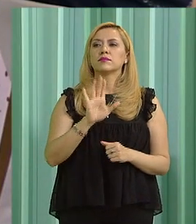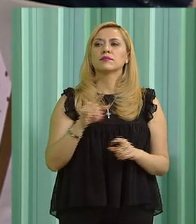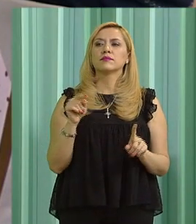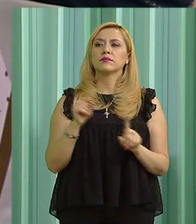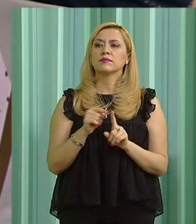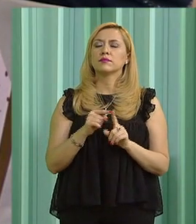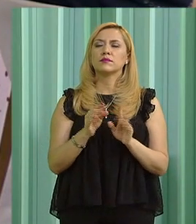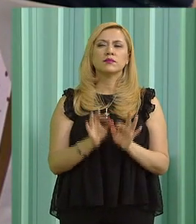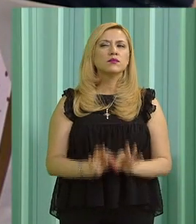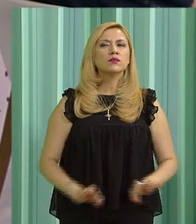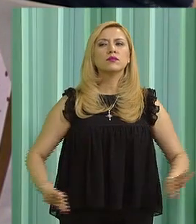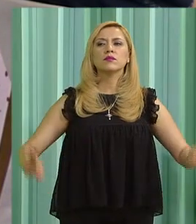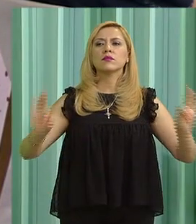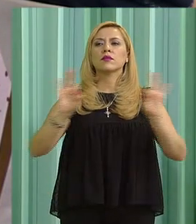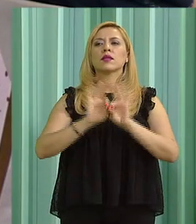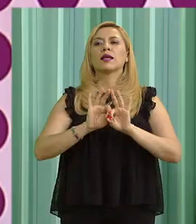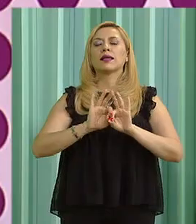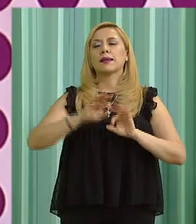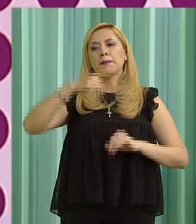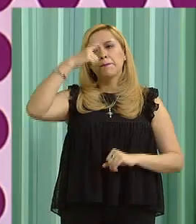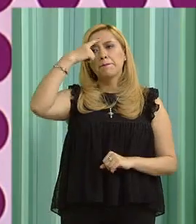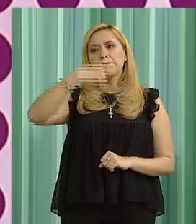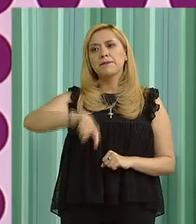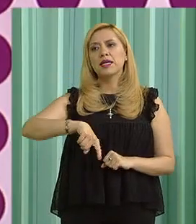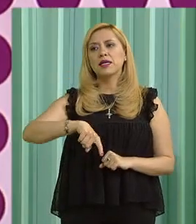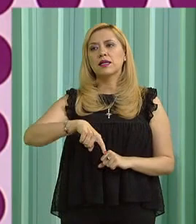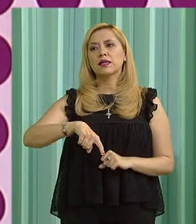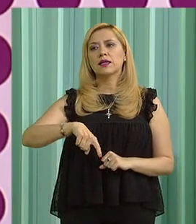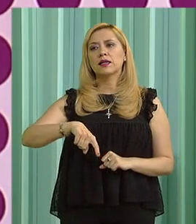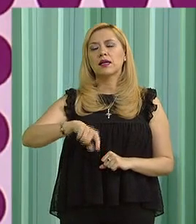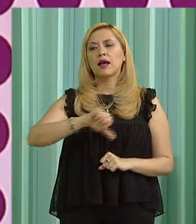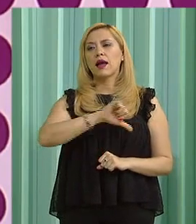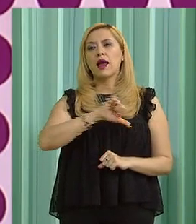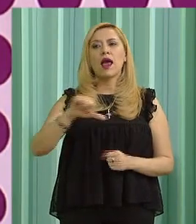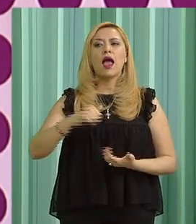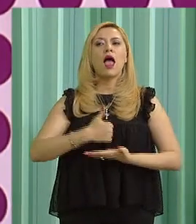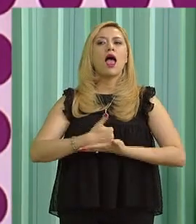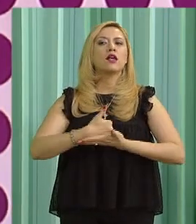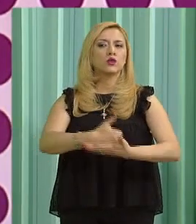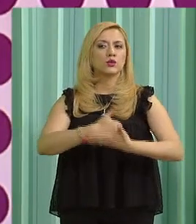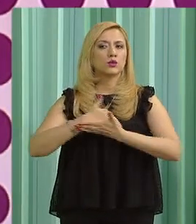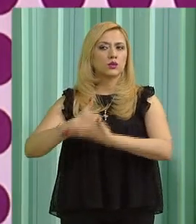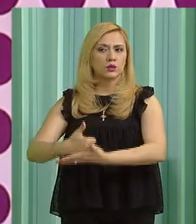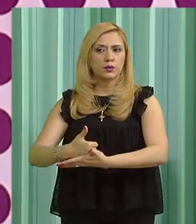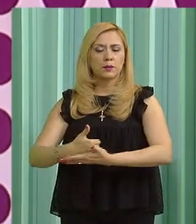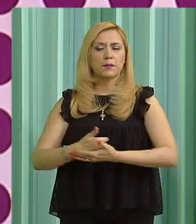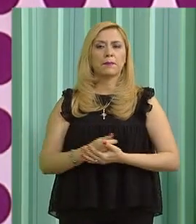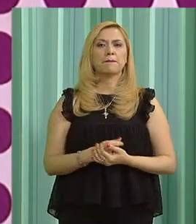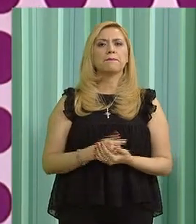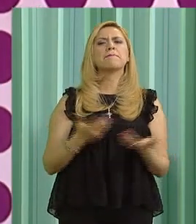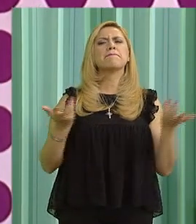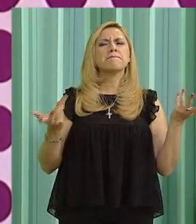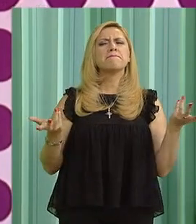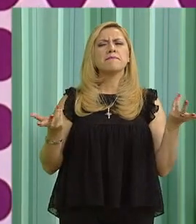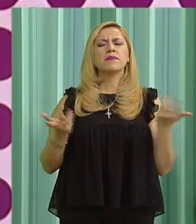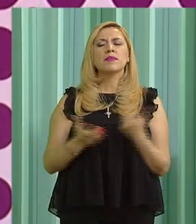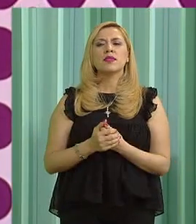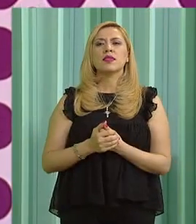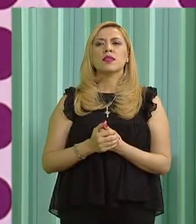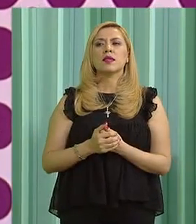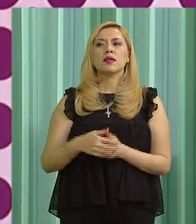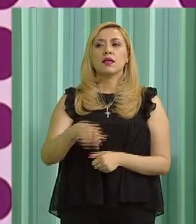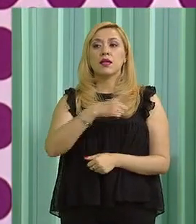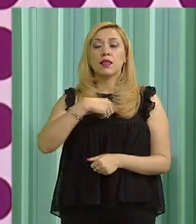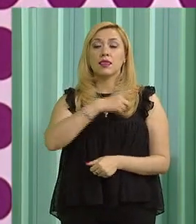básico para las profesiones de ayuda. Y es que tenemos